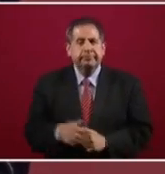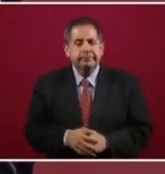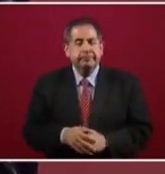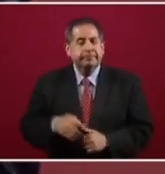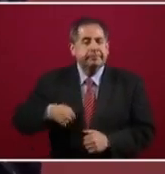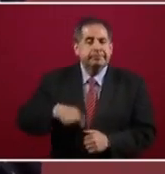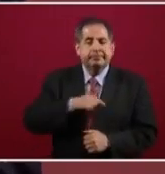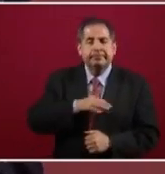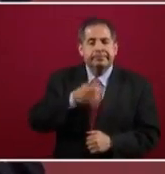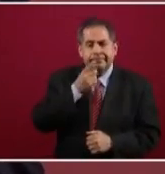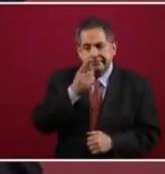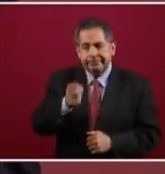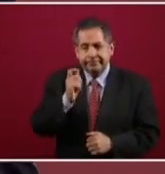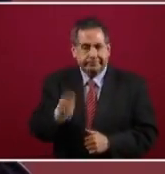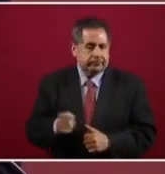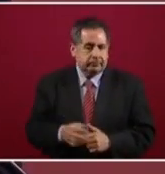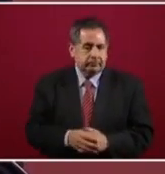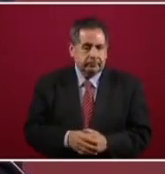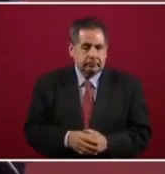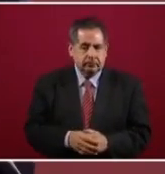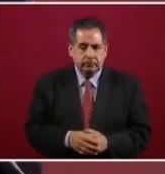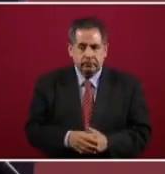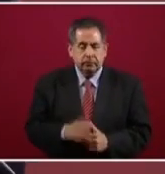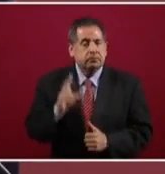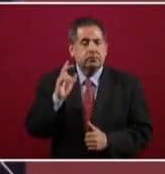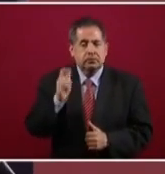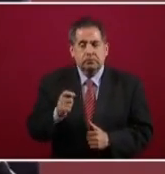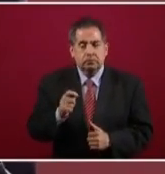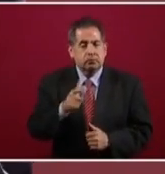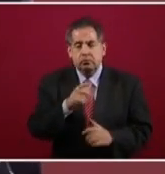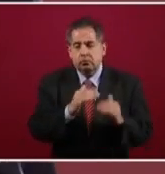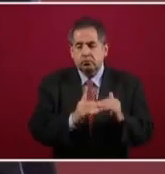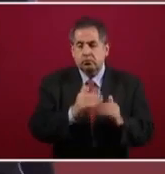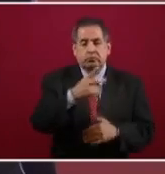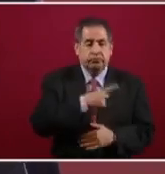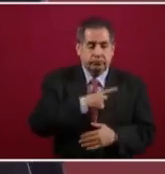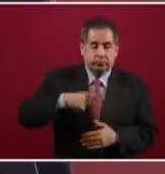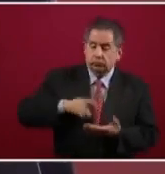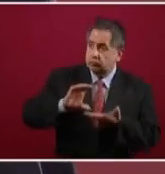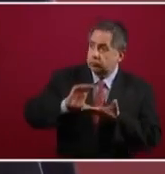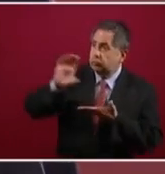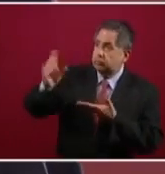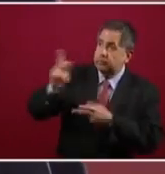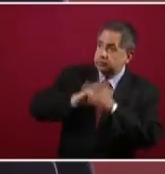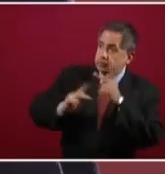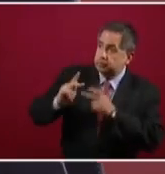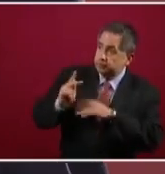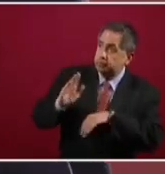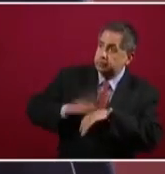puedo adelantar que no va a haber aumento de deuda